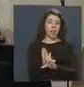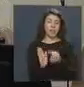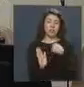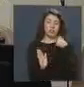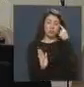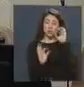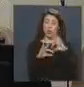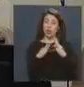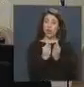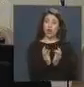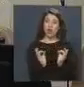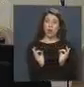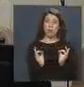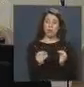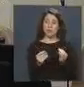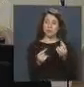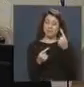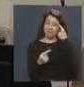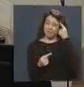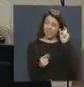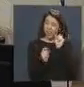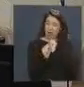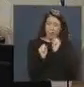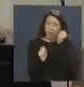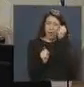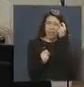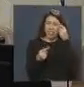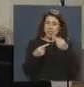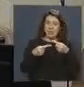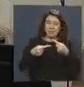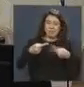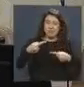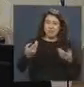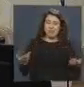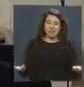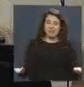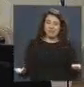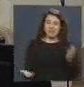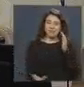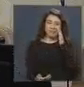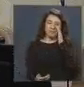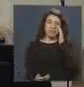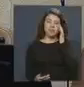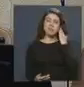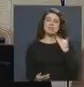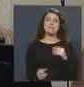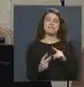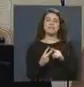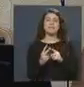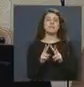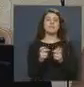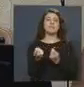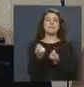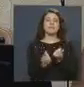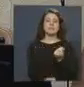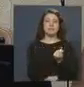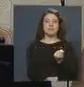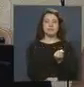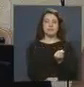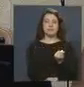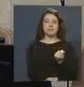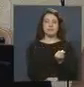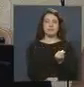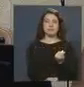parece completamente incomprensible ese planteamiento. Segundo, la solvencia financiera. Esto